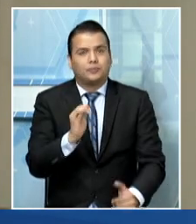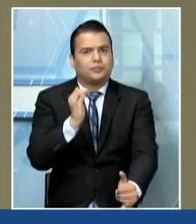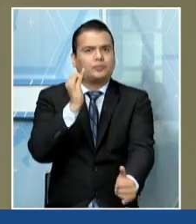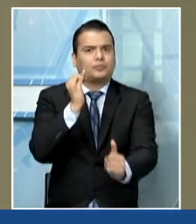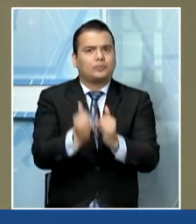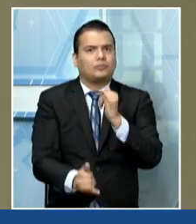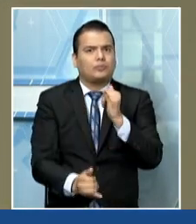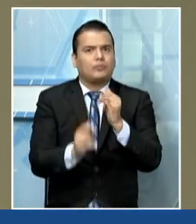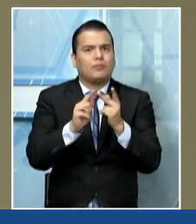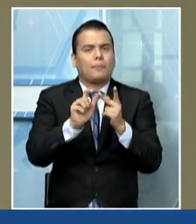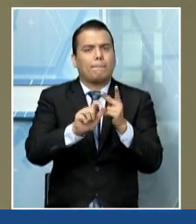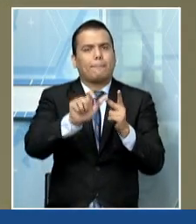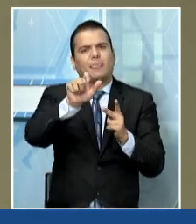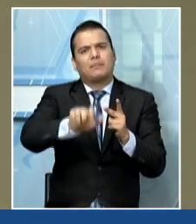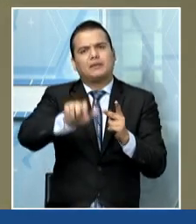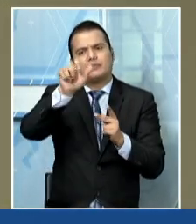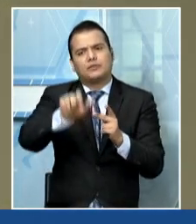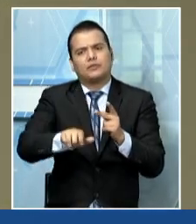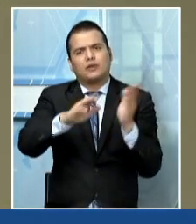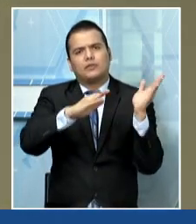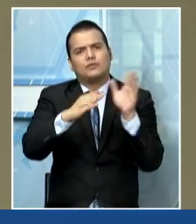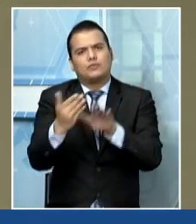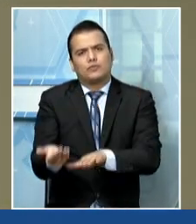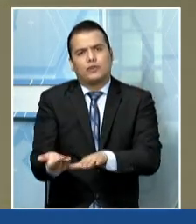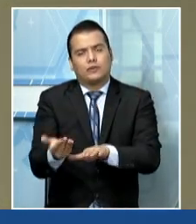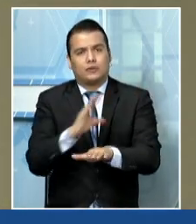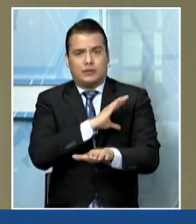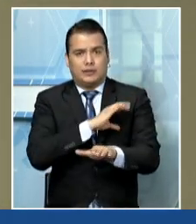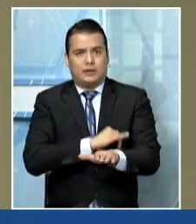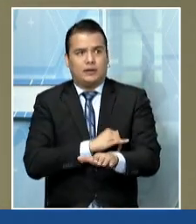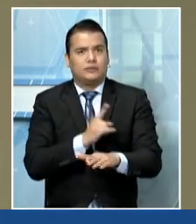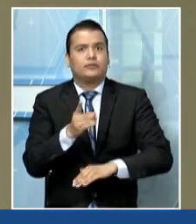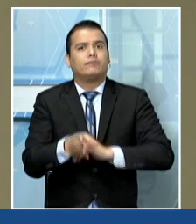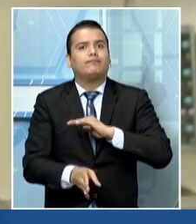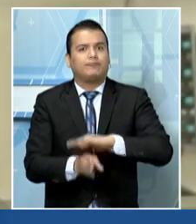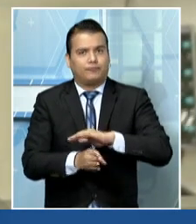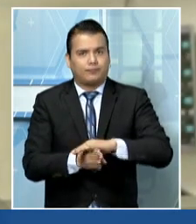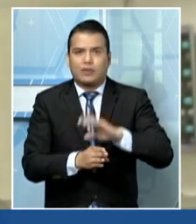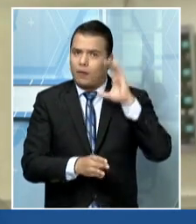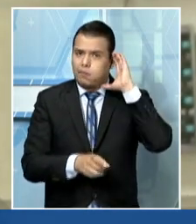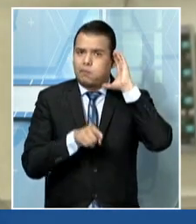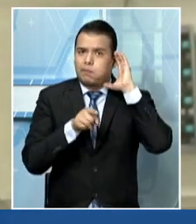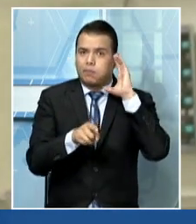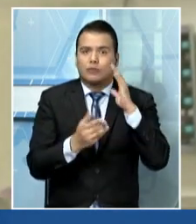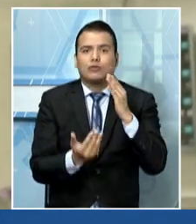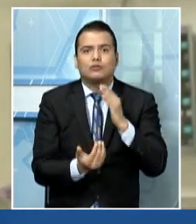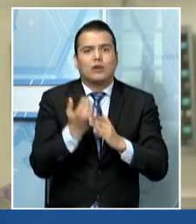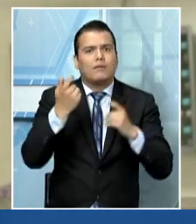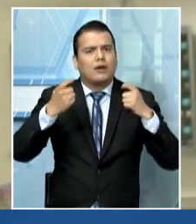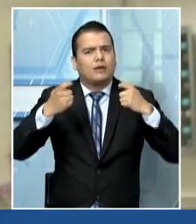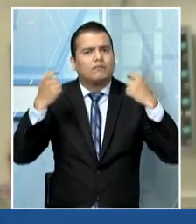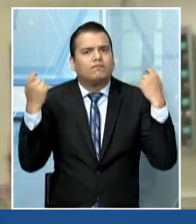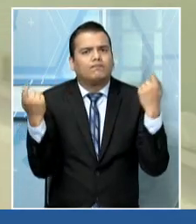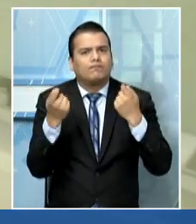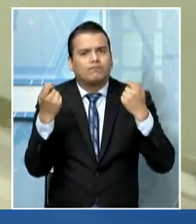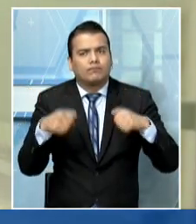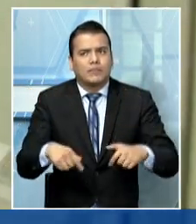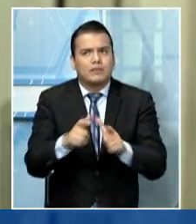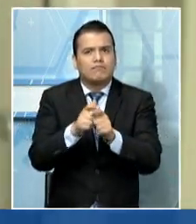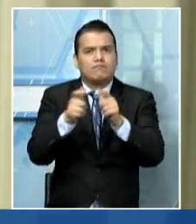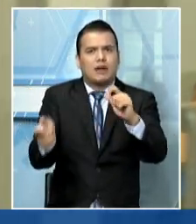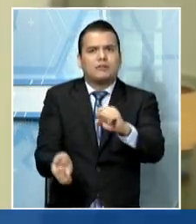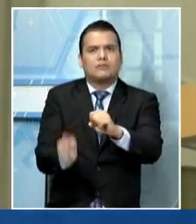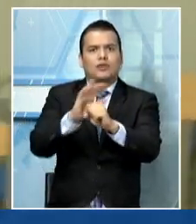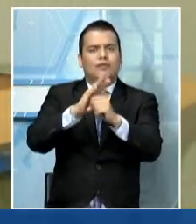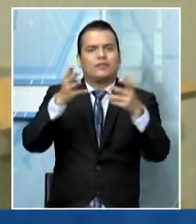la mortalidad, la letalidad. Aquí Cali no cede. Por esto lanzarán la campaña Cali Previene el Rebrote, pues diciembre